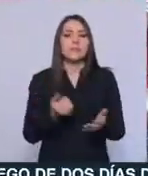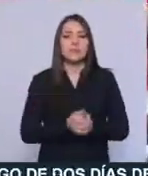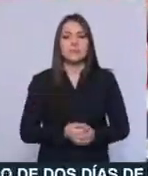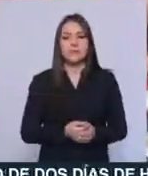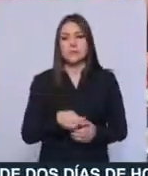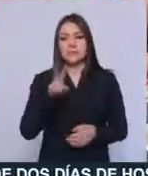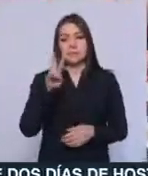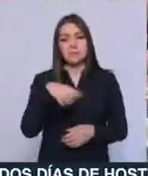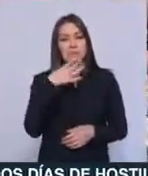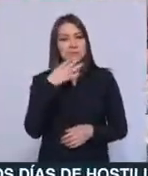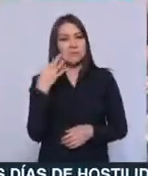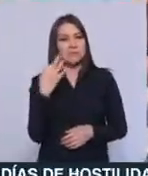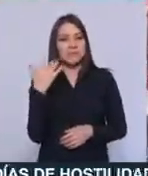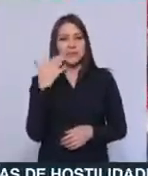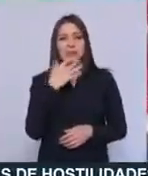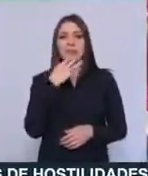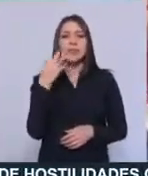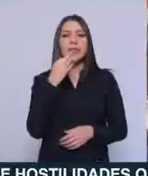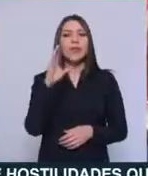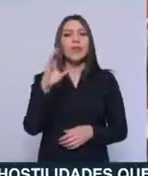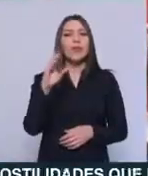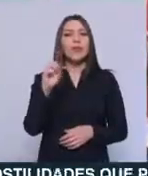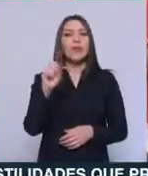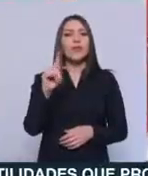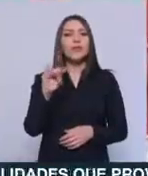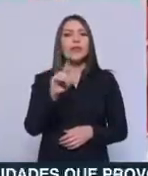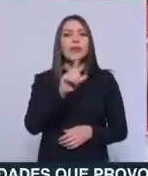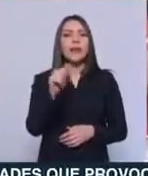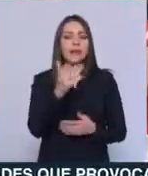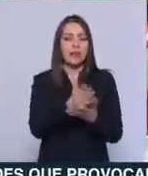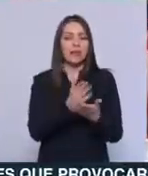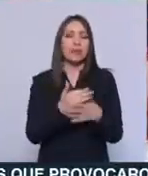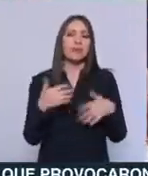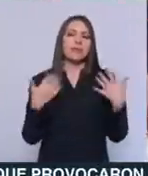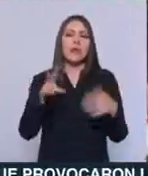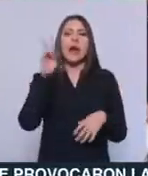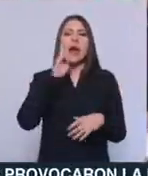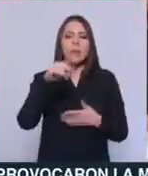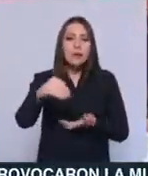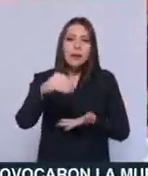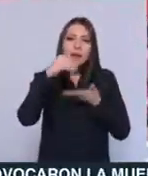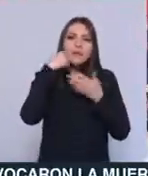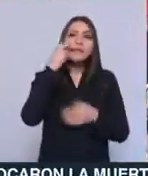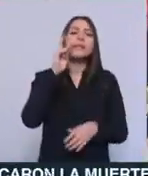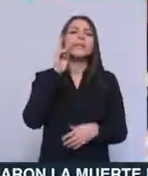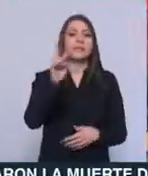rico, muy sabroso. Los mejores tacos de costilla. De costilla. A ver, clávale el diente.